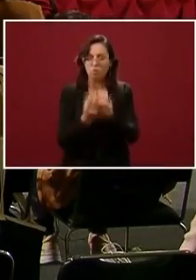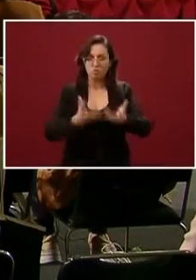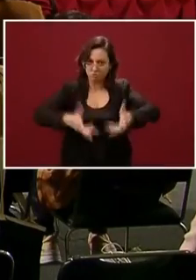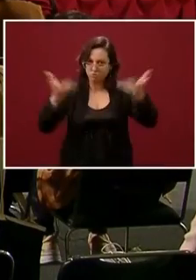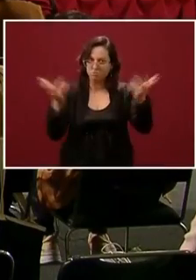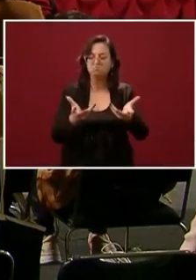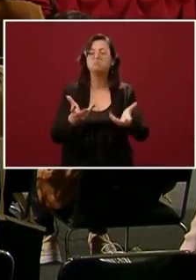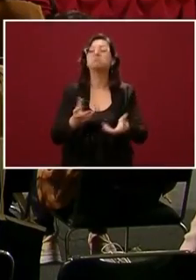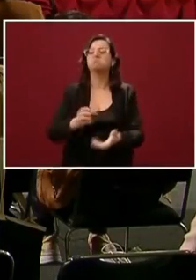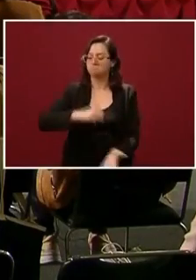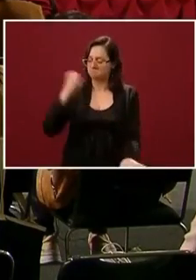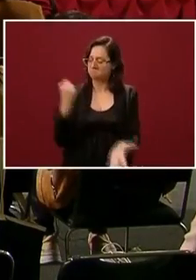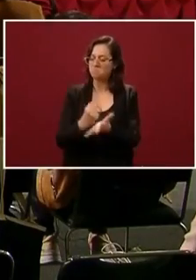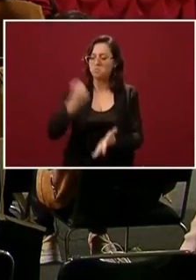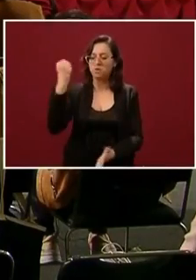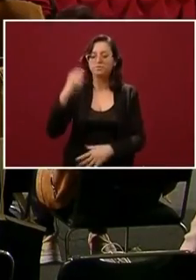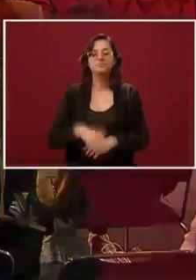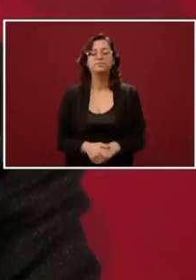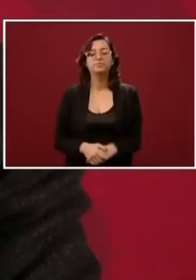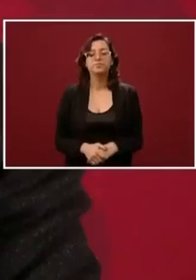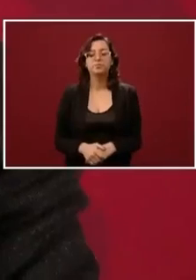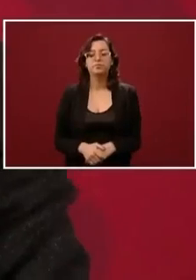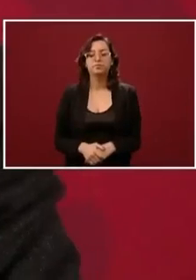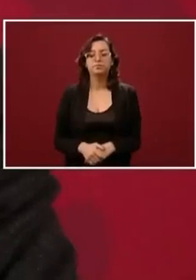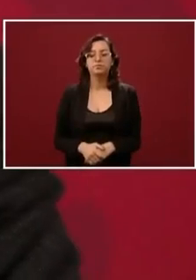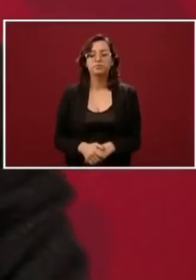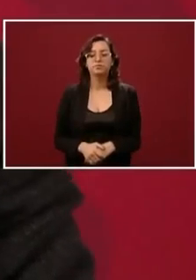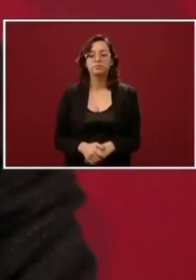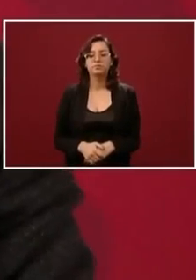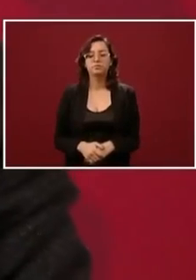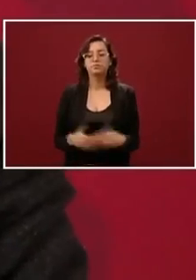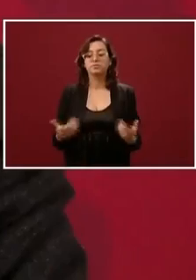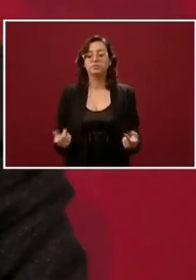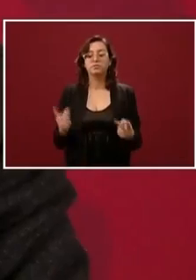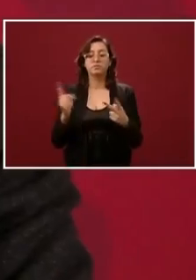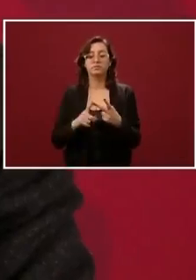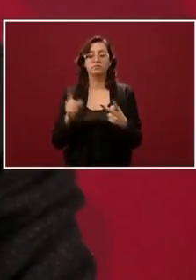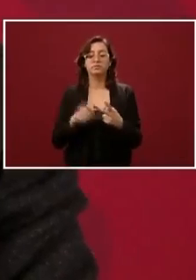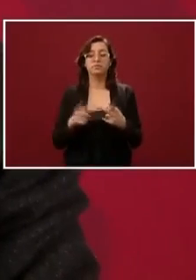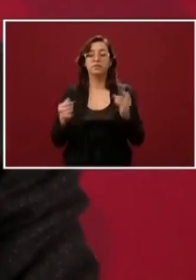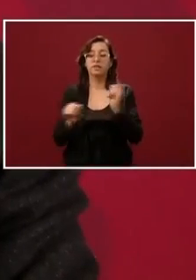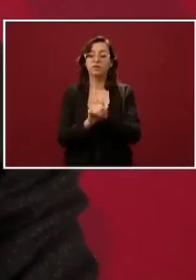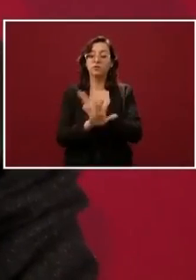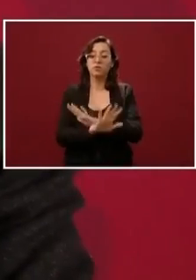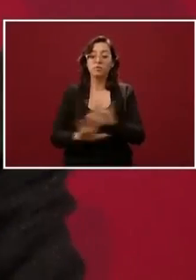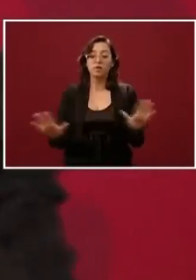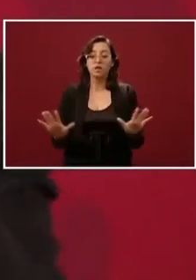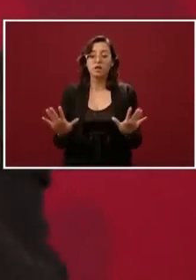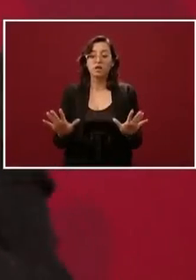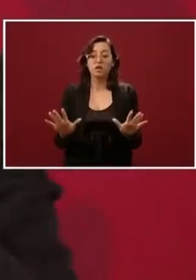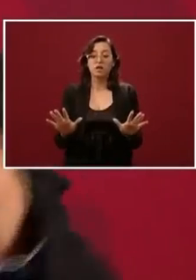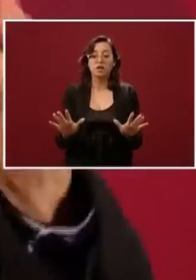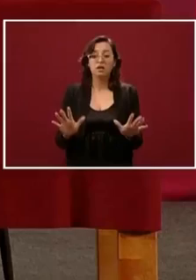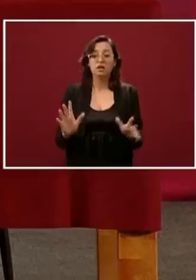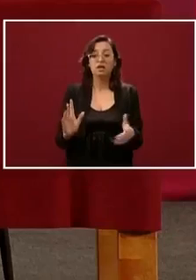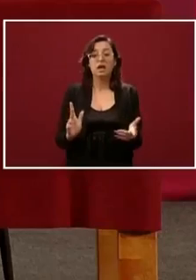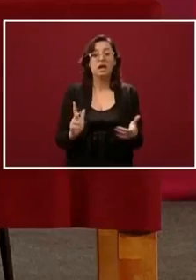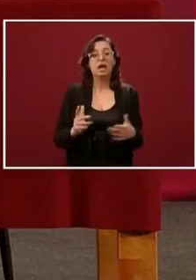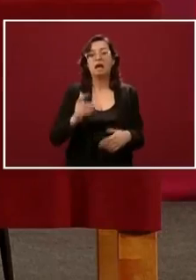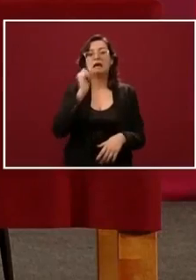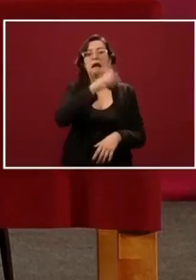para comentar muy puntualmente que esta distorsión de la información, nuevamente, en la que se decía cada quien hizo